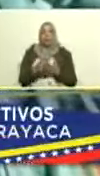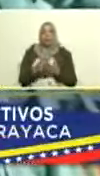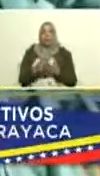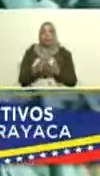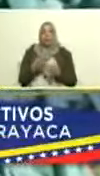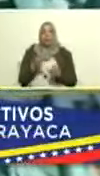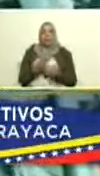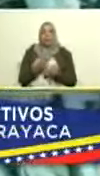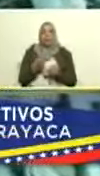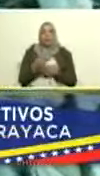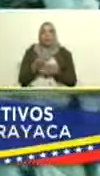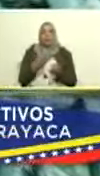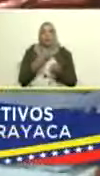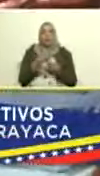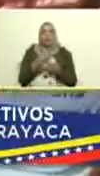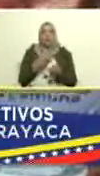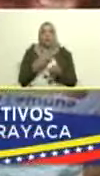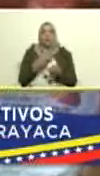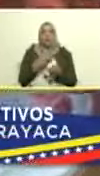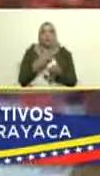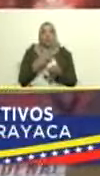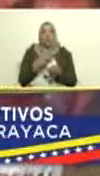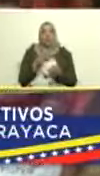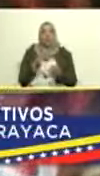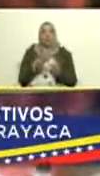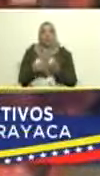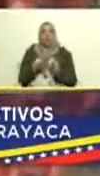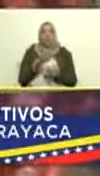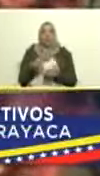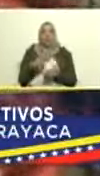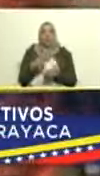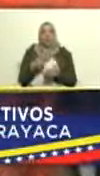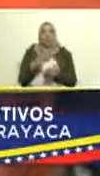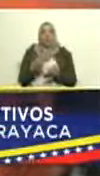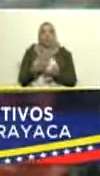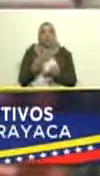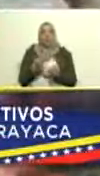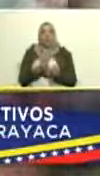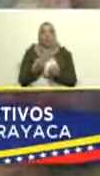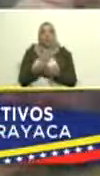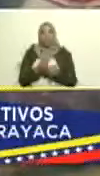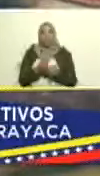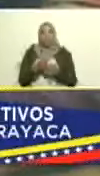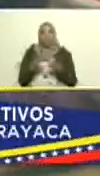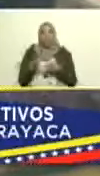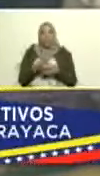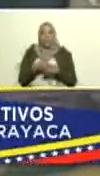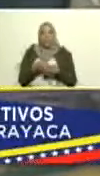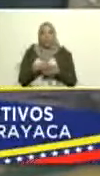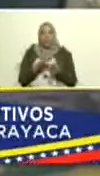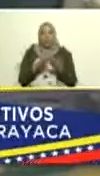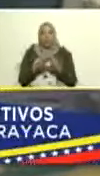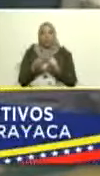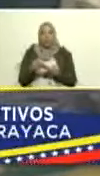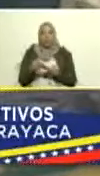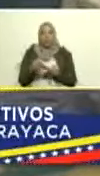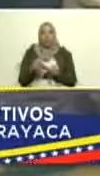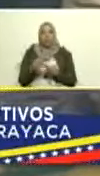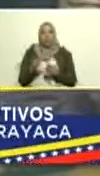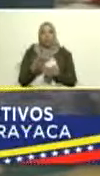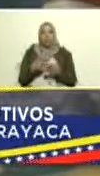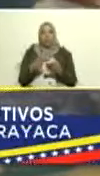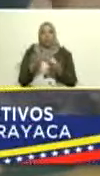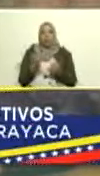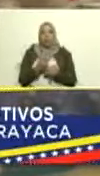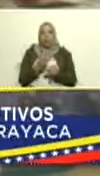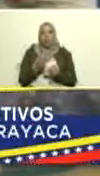estamos vinculando también con otros entes adscritos al Ministerio de las Comunas. Por acá, bueno,